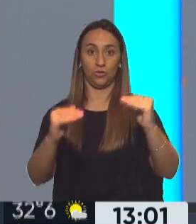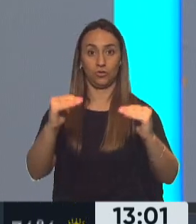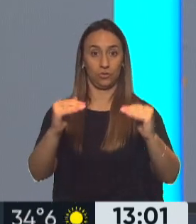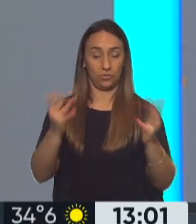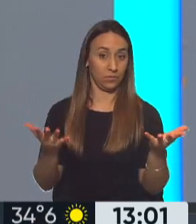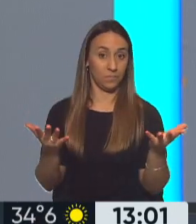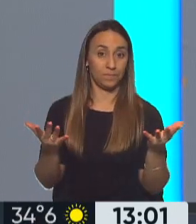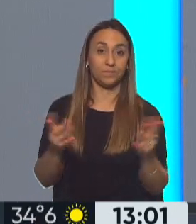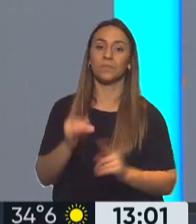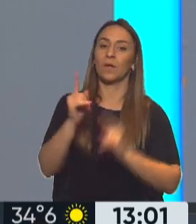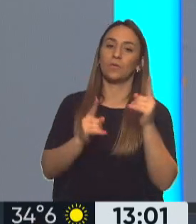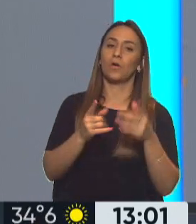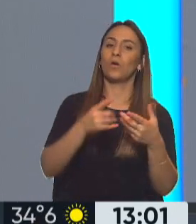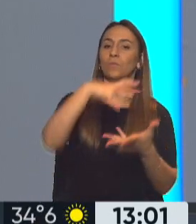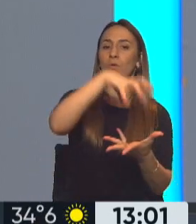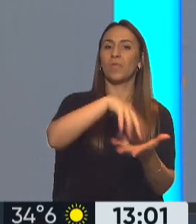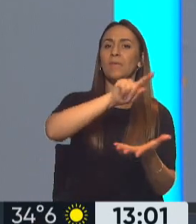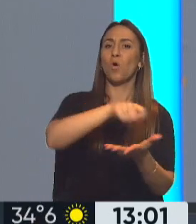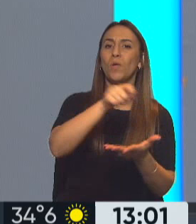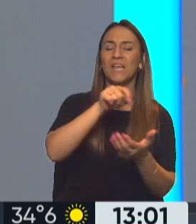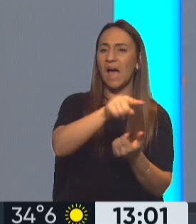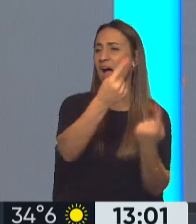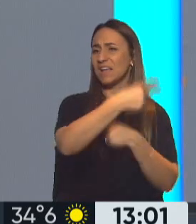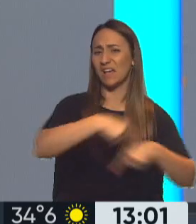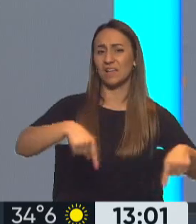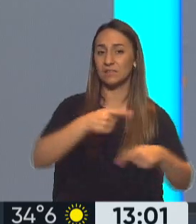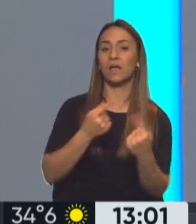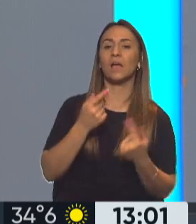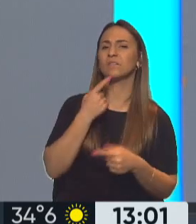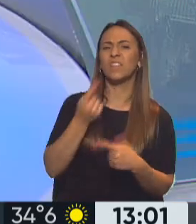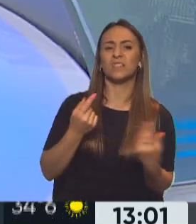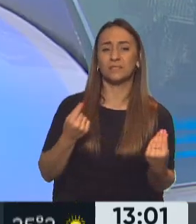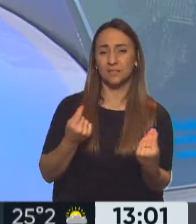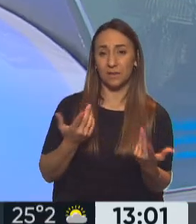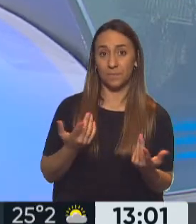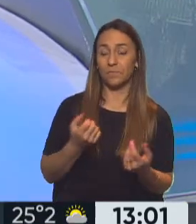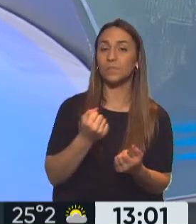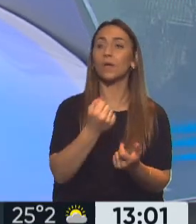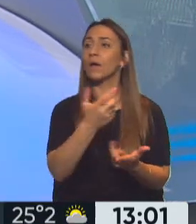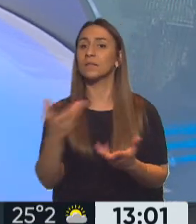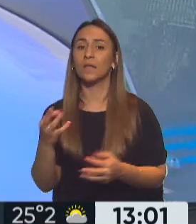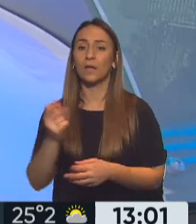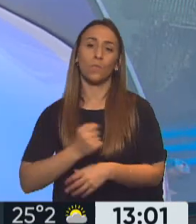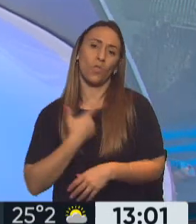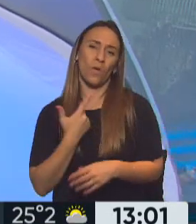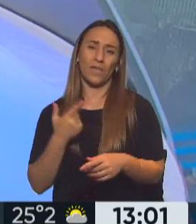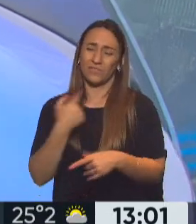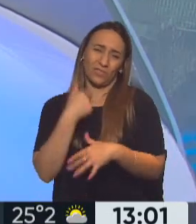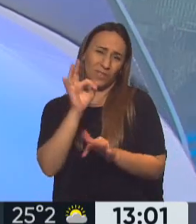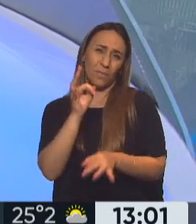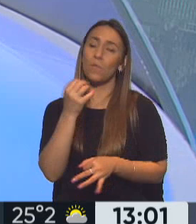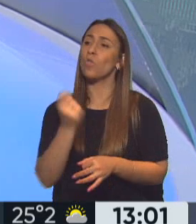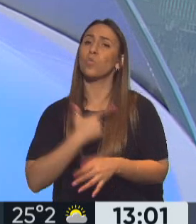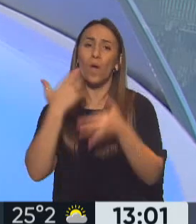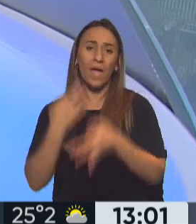el escudo de los grandes bloques inmobiliarios, de los grandes desarrolladores, esa pequeña cantidad de pequeños propietarios y propietarias, como se dice, porque sabemos que es un número menor y